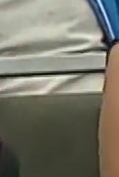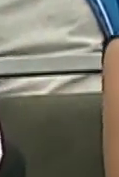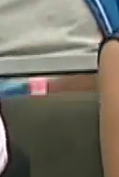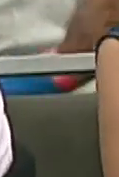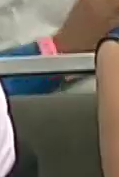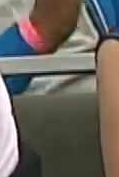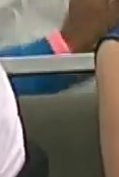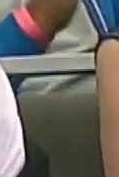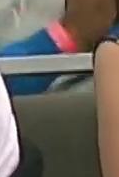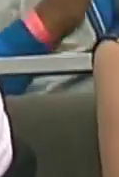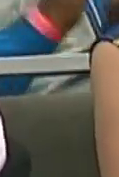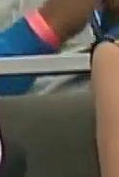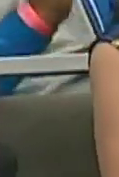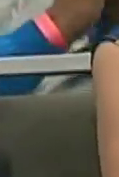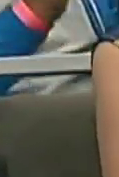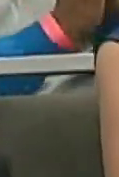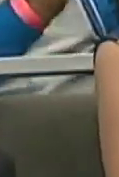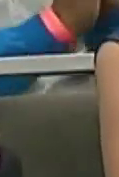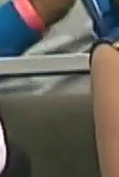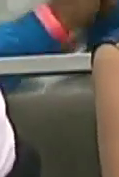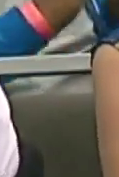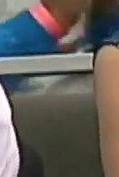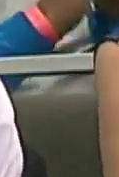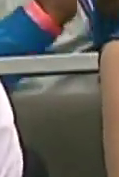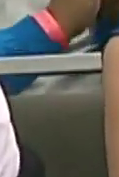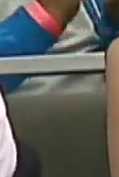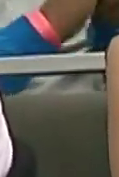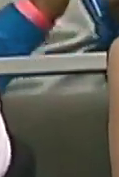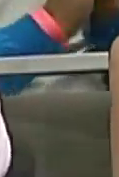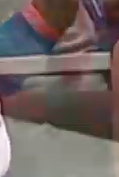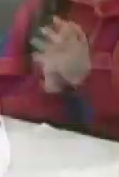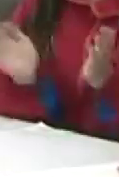ejército de delegados y delegadas,